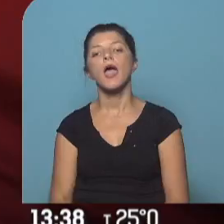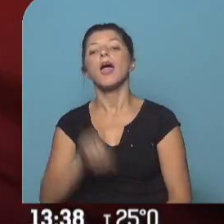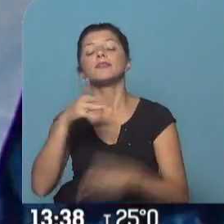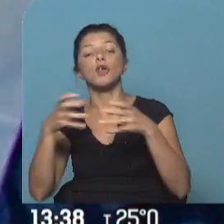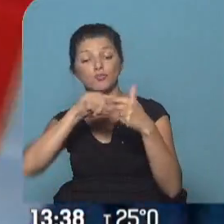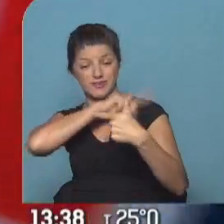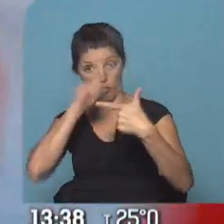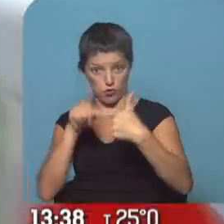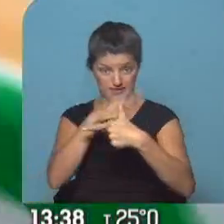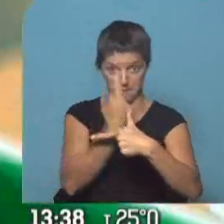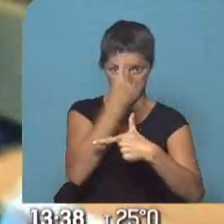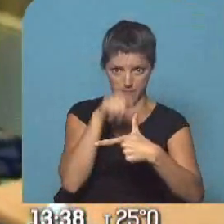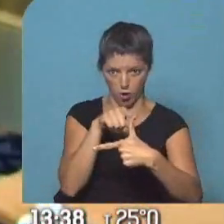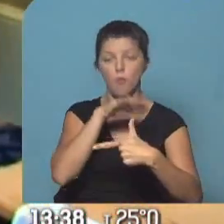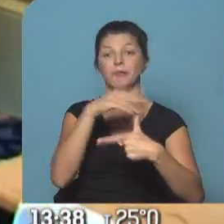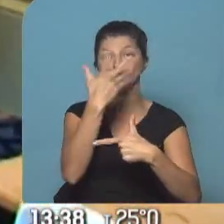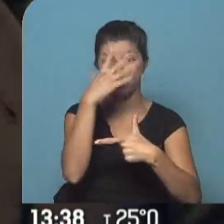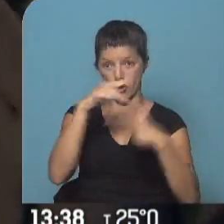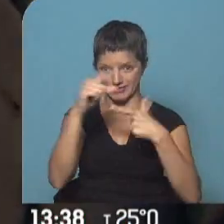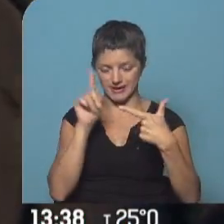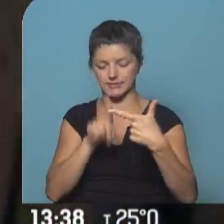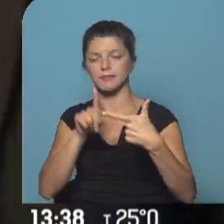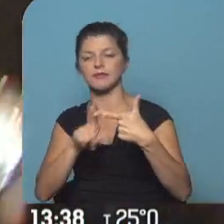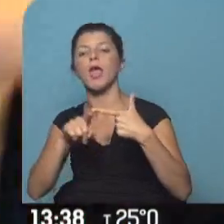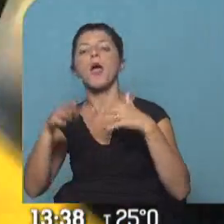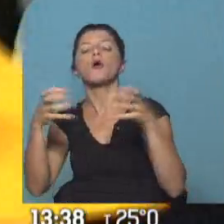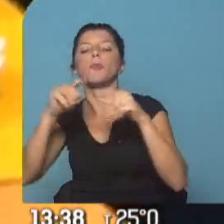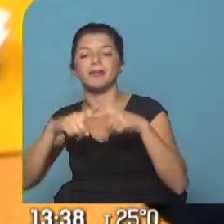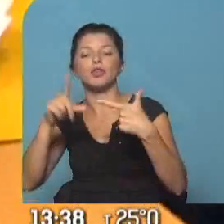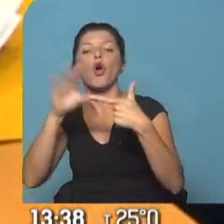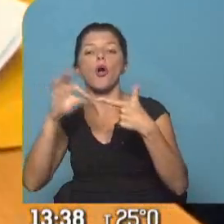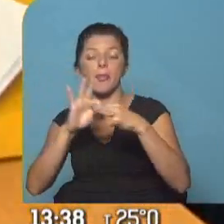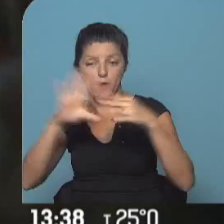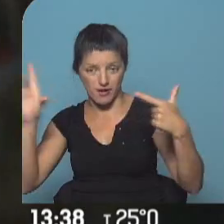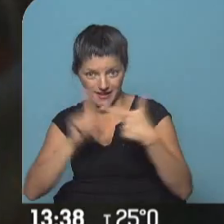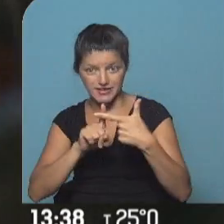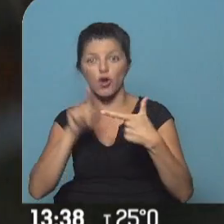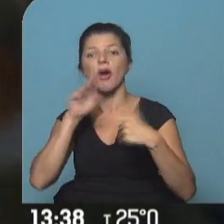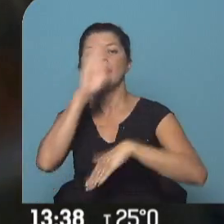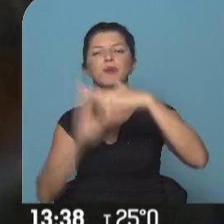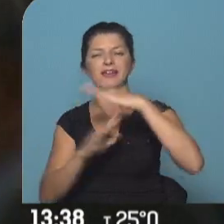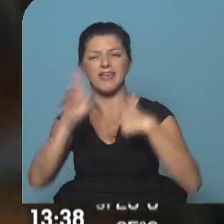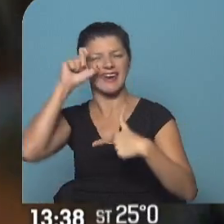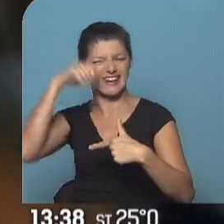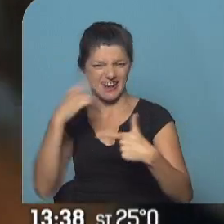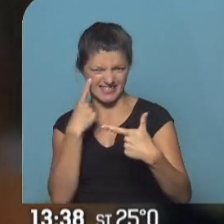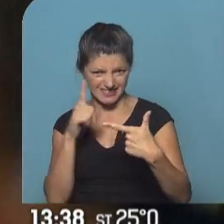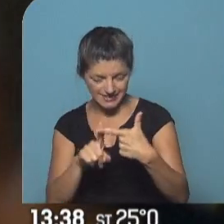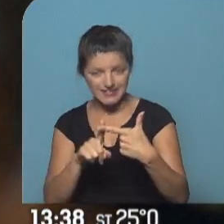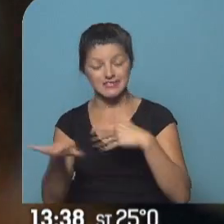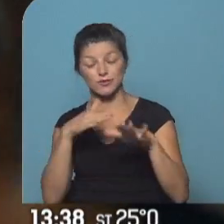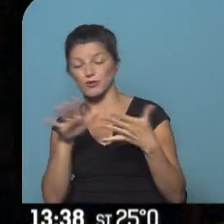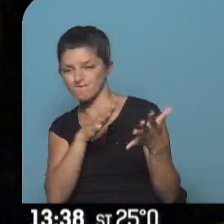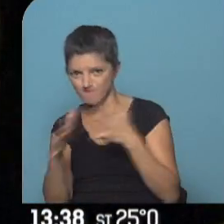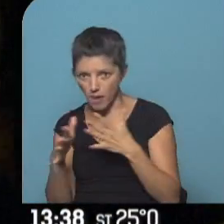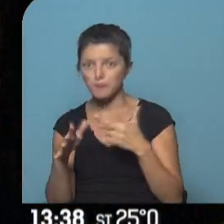segundo lugar en las encuestas, el oficialista Partido Democrático de Matteo Renzi vive sus horas más bajas, duramente golpeado por la escisión de Libres